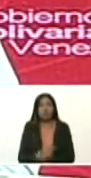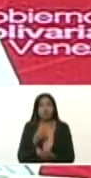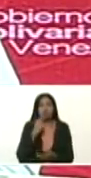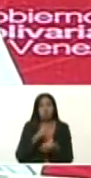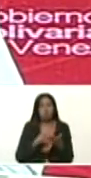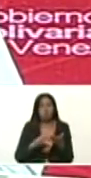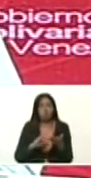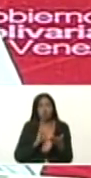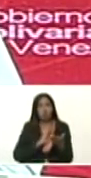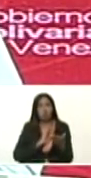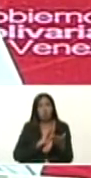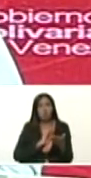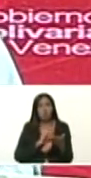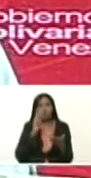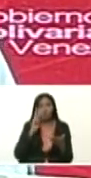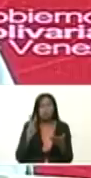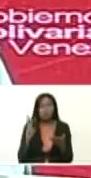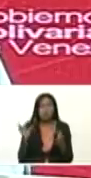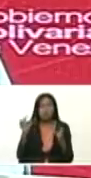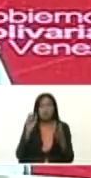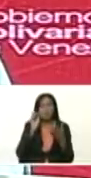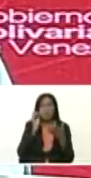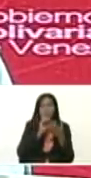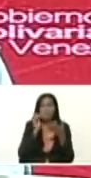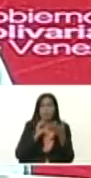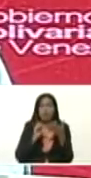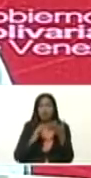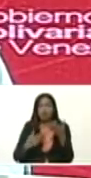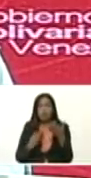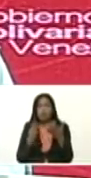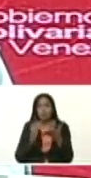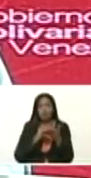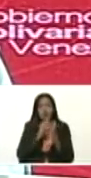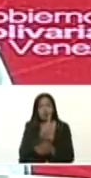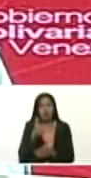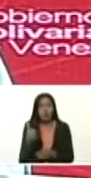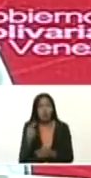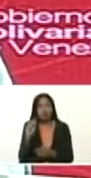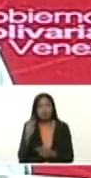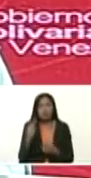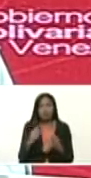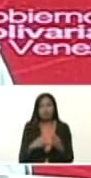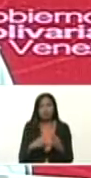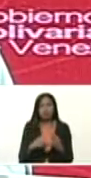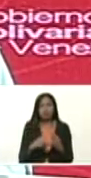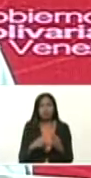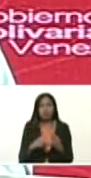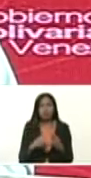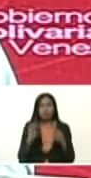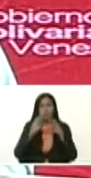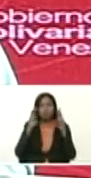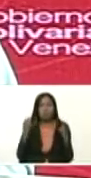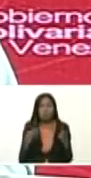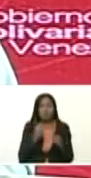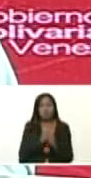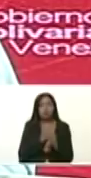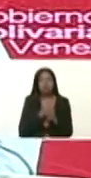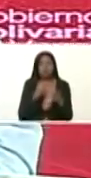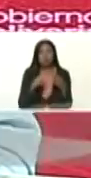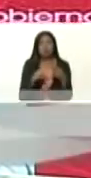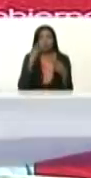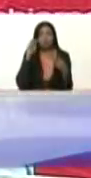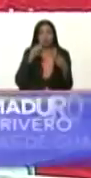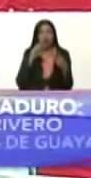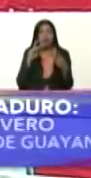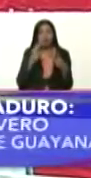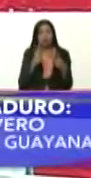leyendo mi documento y estoy viendo dónde encaja cada uno. Claro. Dónde encaja en el primer punto de modelo de gestión, dónde encaja en